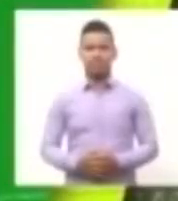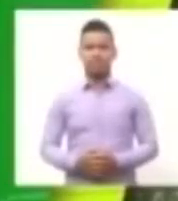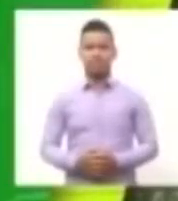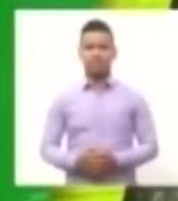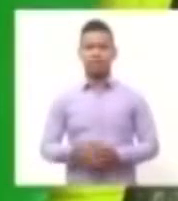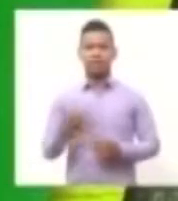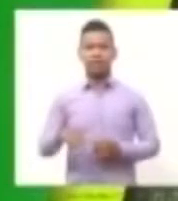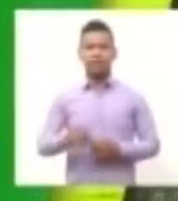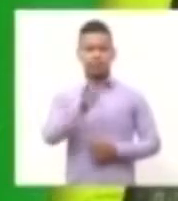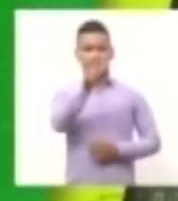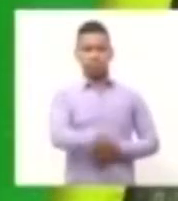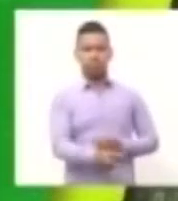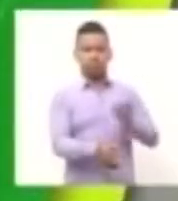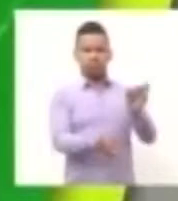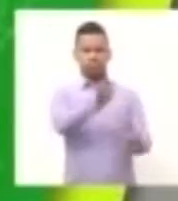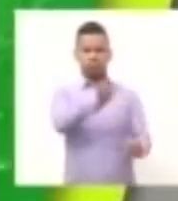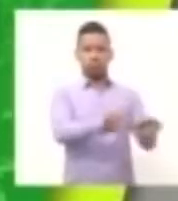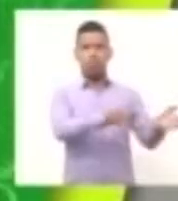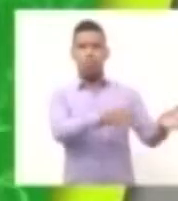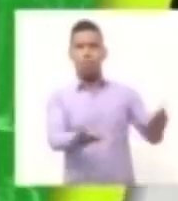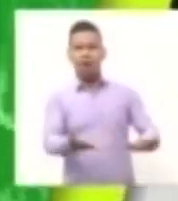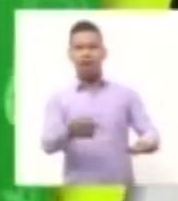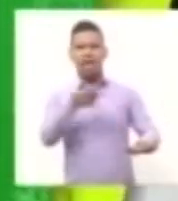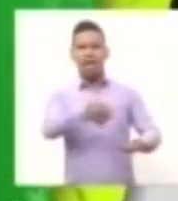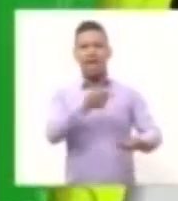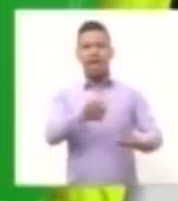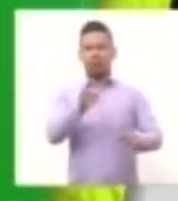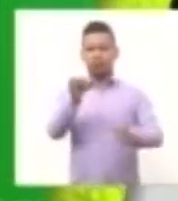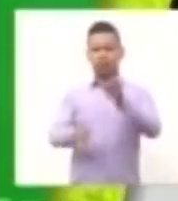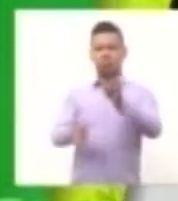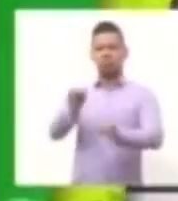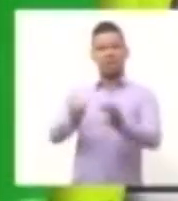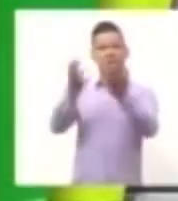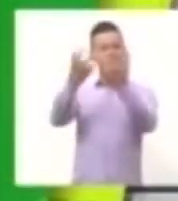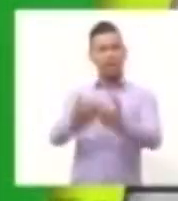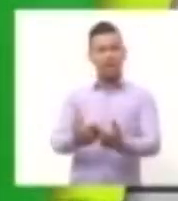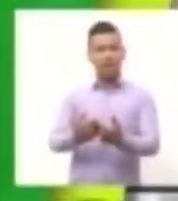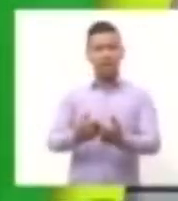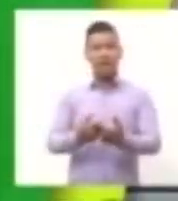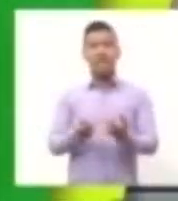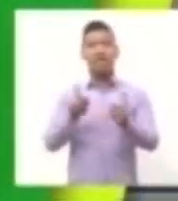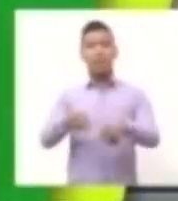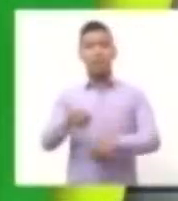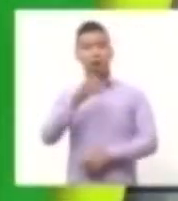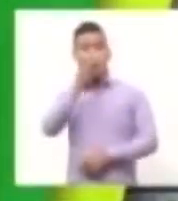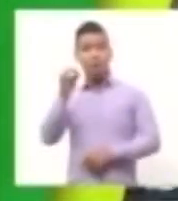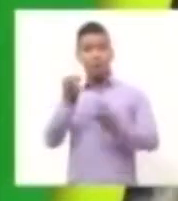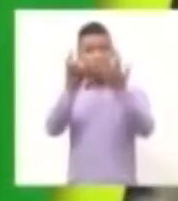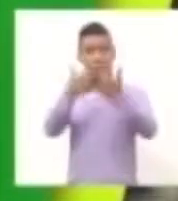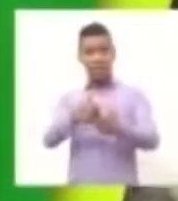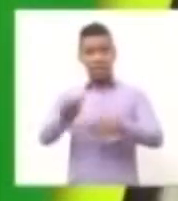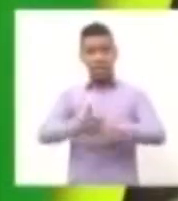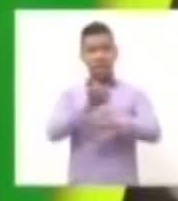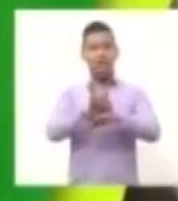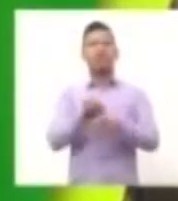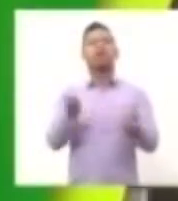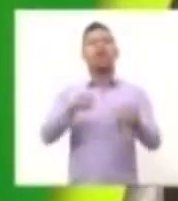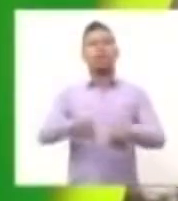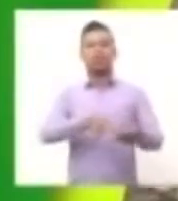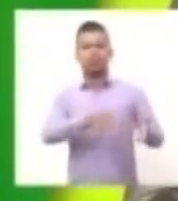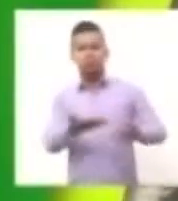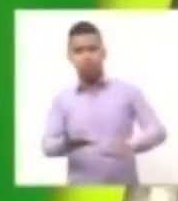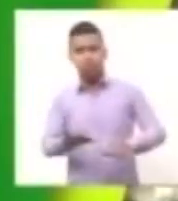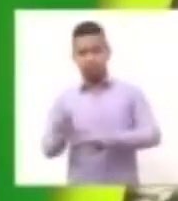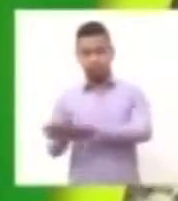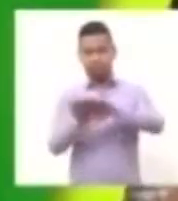Muere juez del caso Odebrecht. Extraditado, empresario Nidal Walker, dueño de La Riviera. Profesores de la Normal